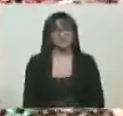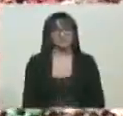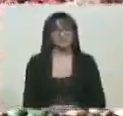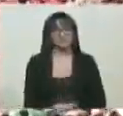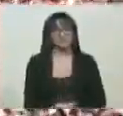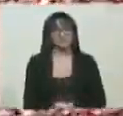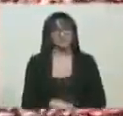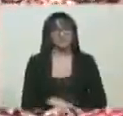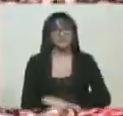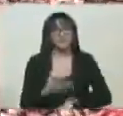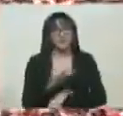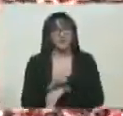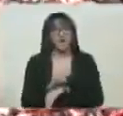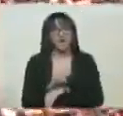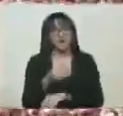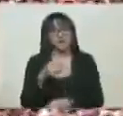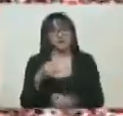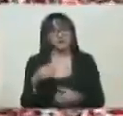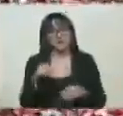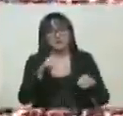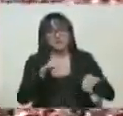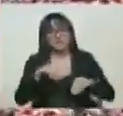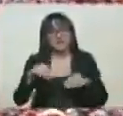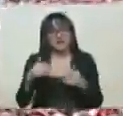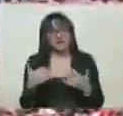Monaga es una tierra maravillosa.